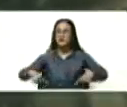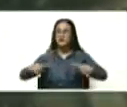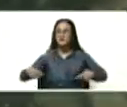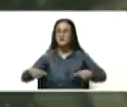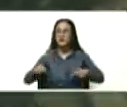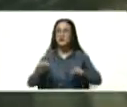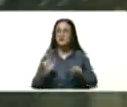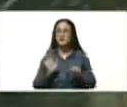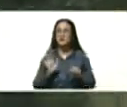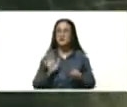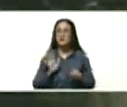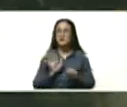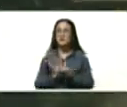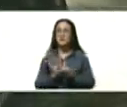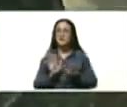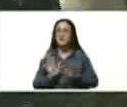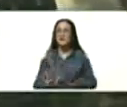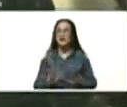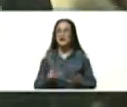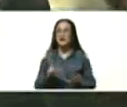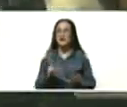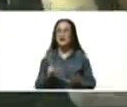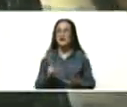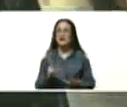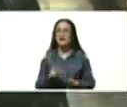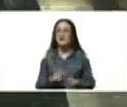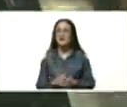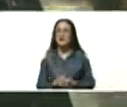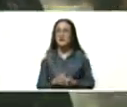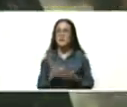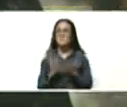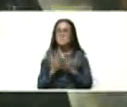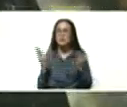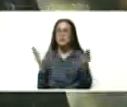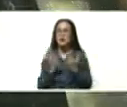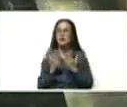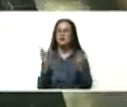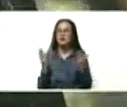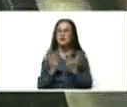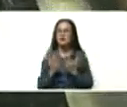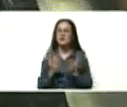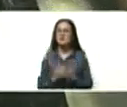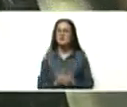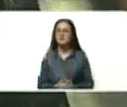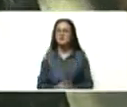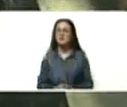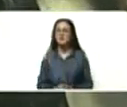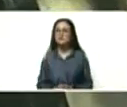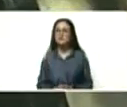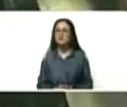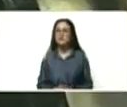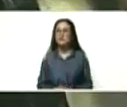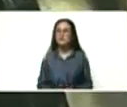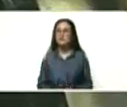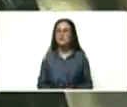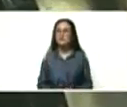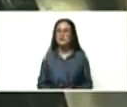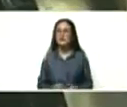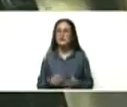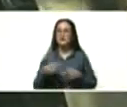frenado, suspensión y puertas. Exacto. El compresor neumático se encarga de alimentar todo el sistema neumático del